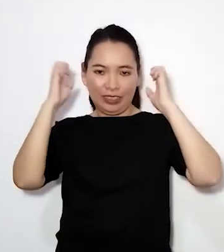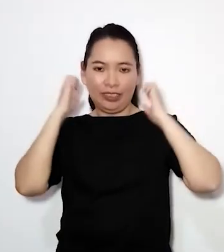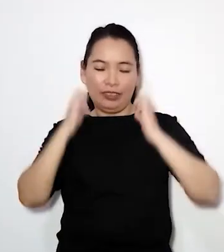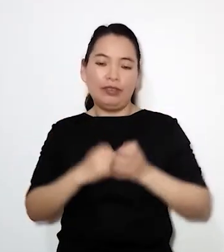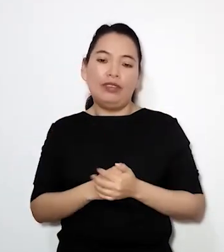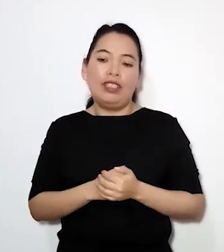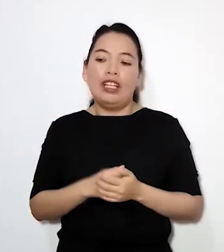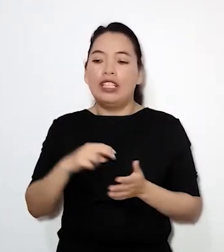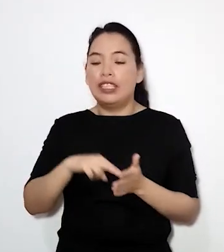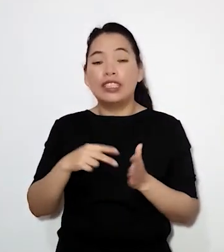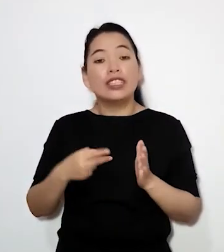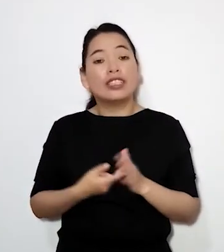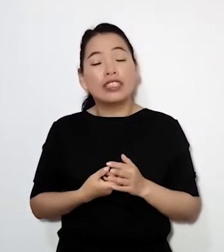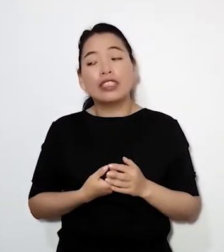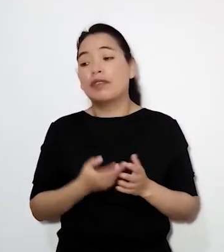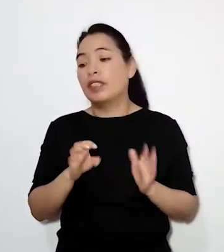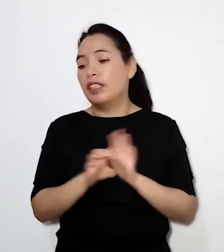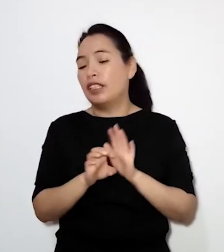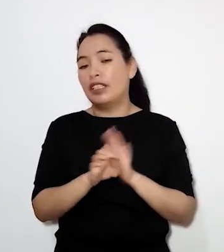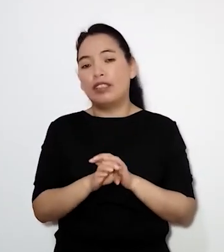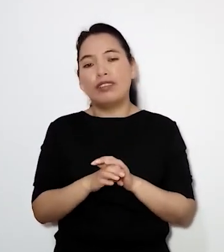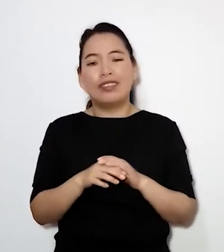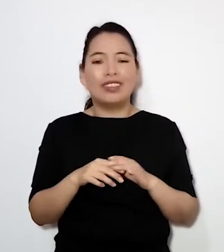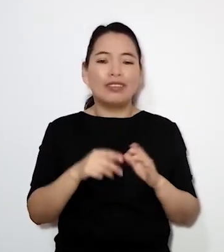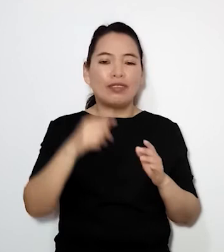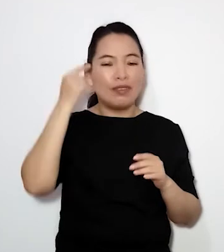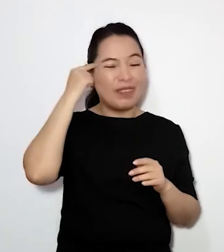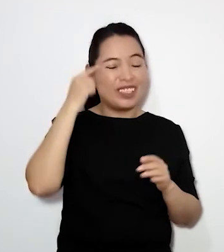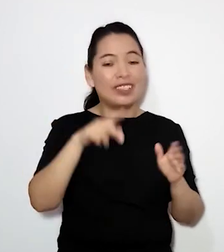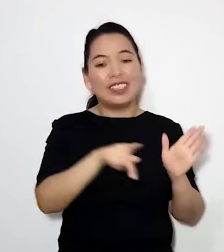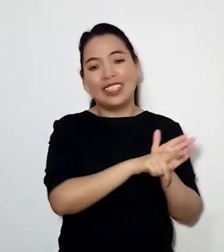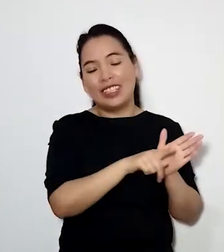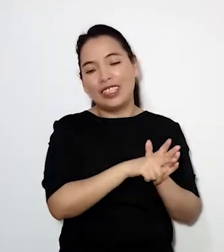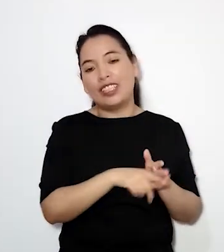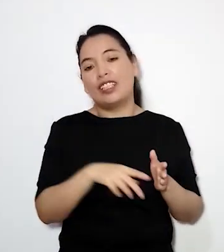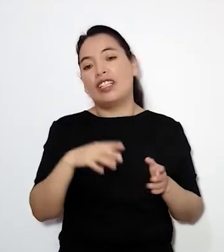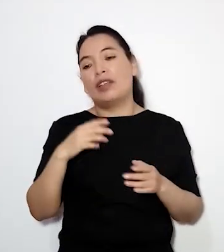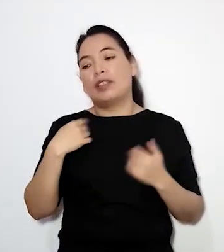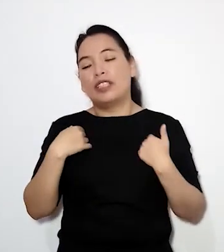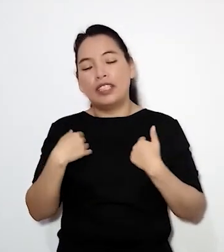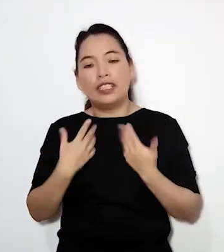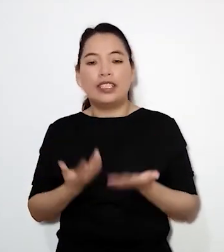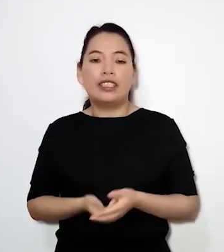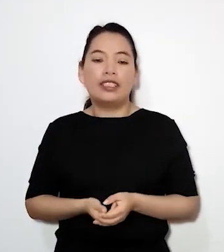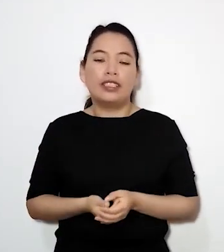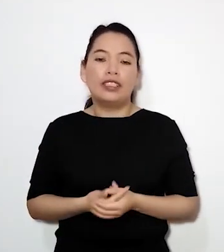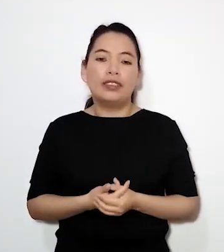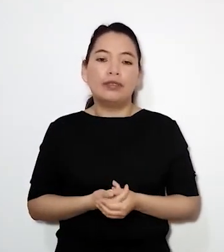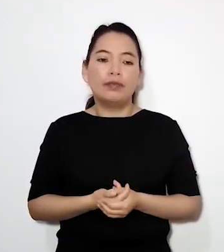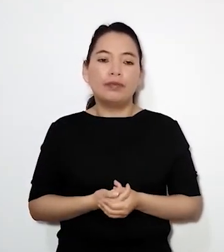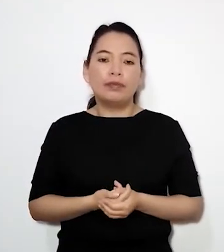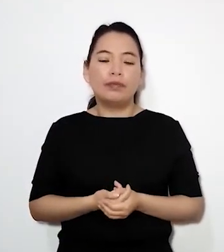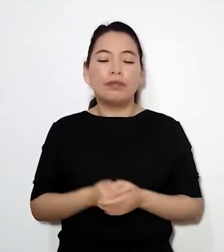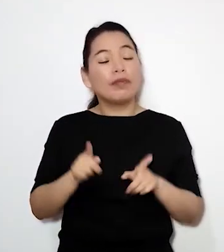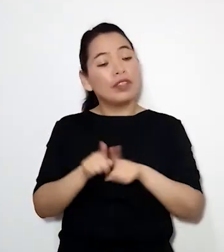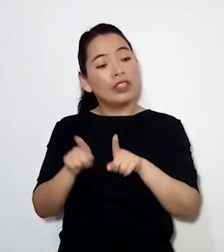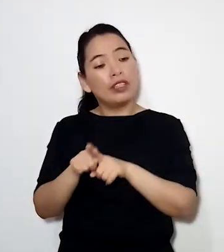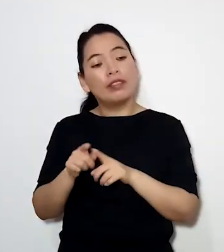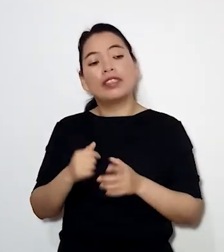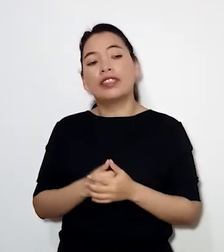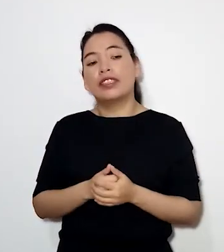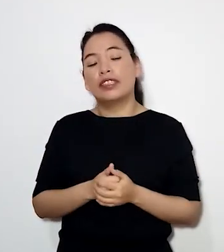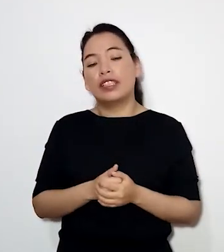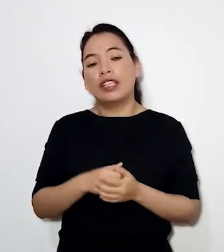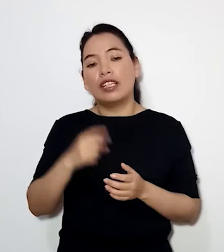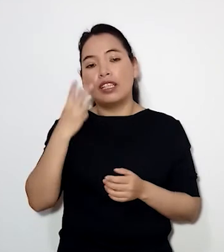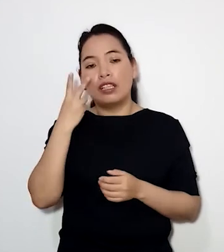los prejuicios, a los estereotipos, a los estigmas prevalecientes. Por eso me parece que es tan importante la observación que hace Pamela